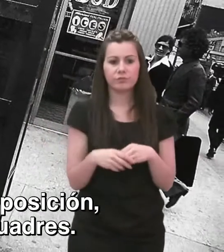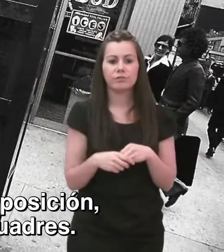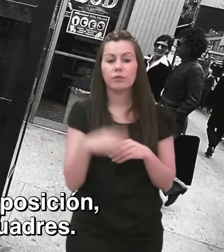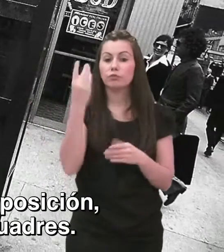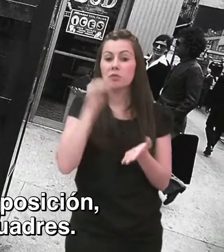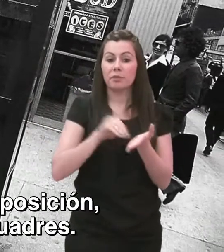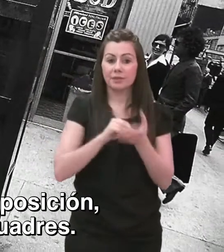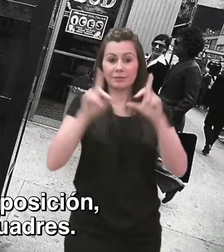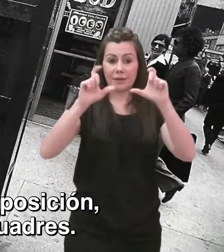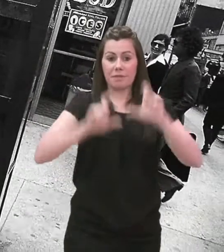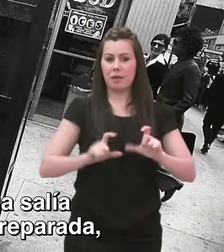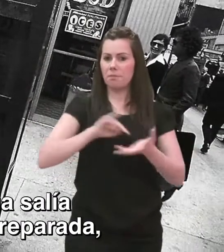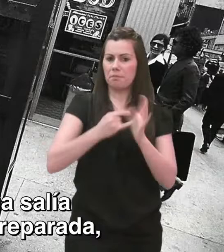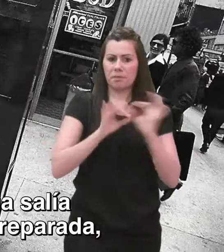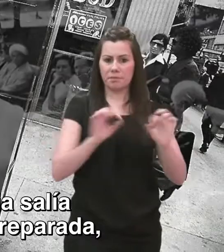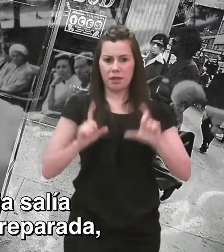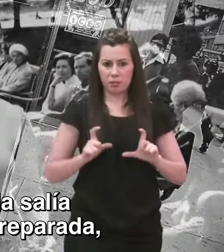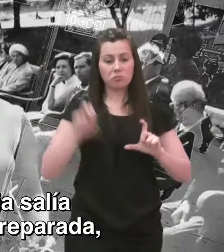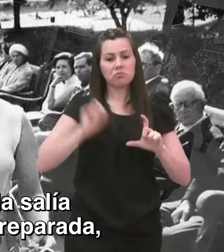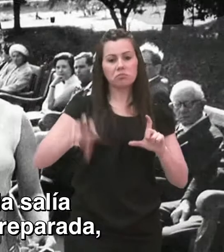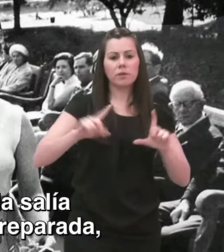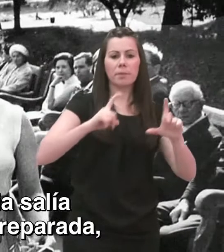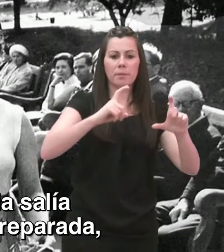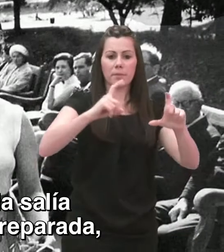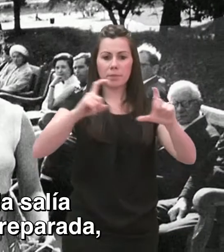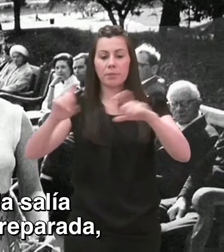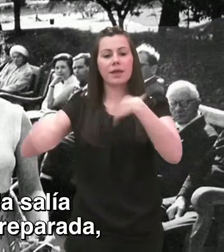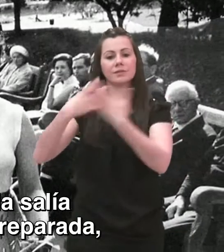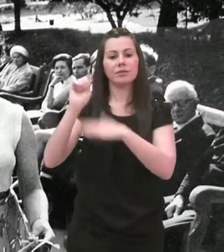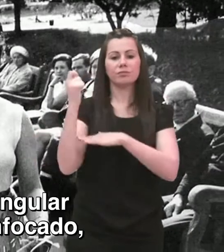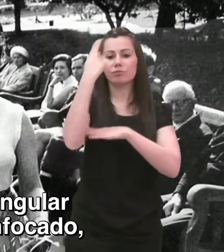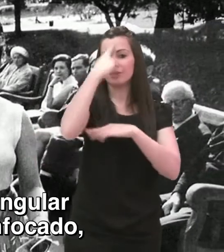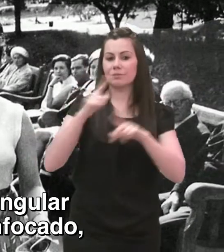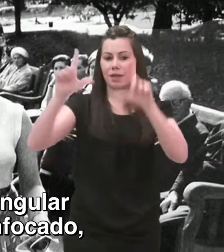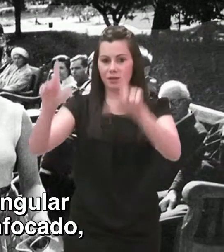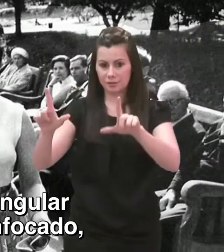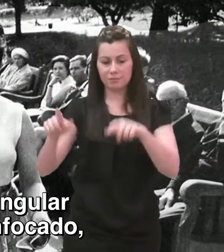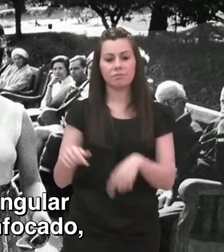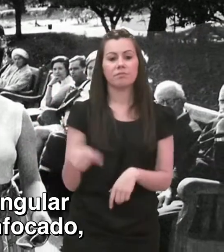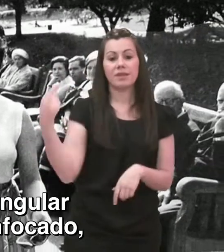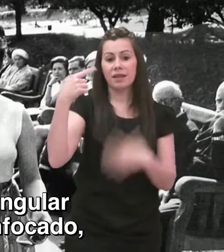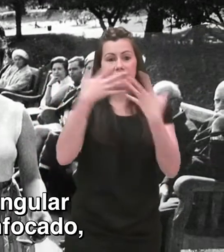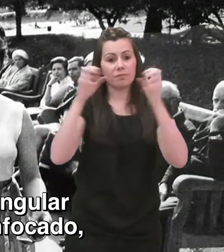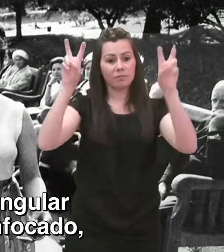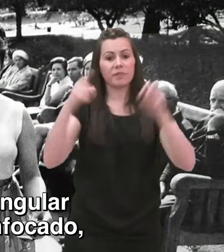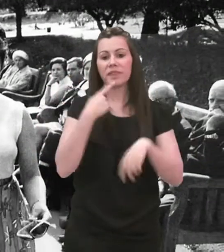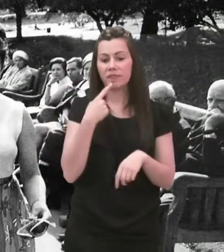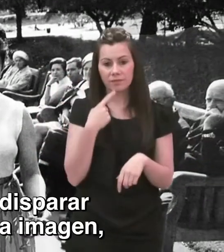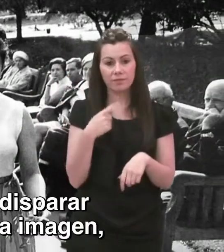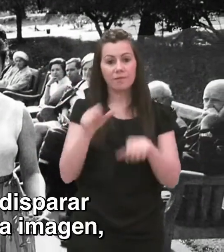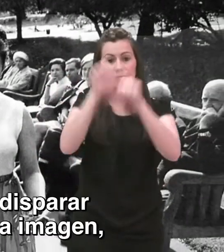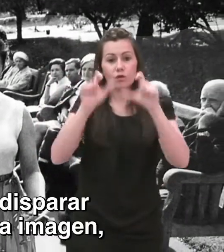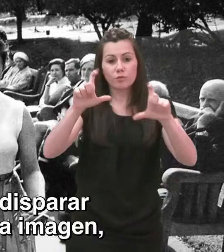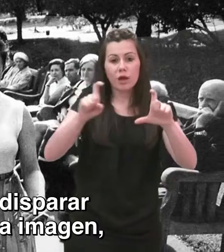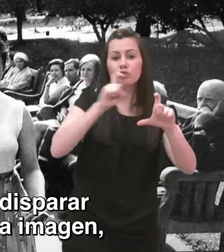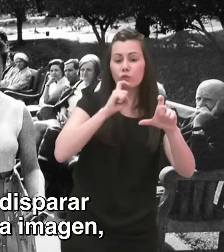composición, ángulos y encuadres. Con frecuencia salía con su cámara preparada, con un gran angular previamente enfocado,